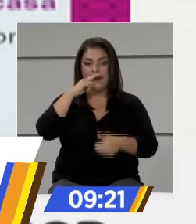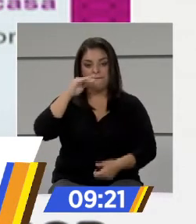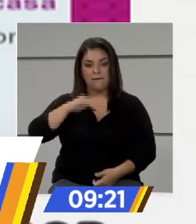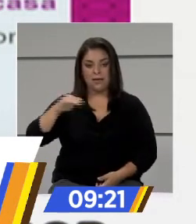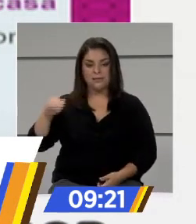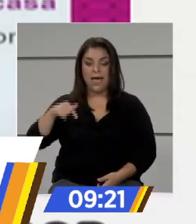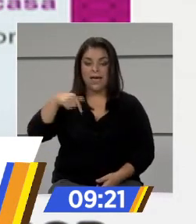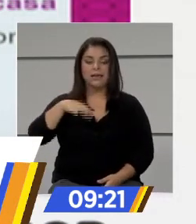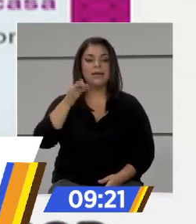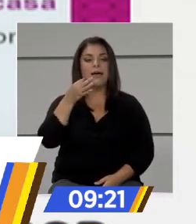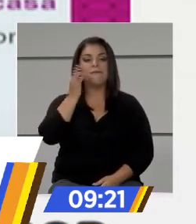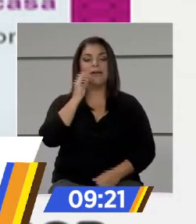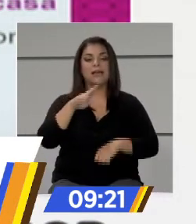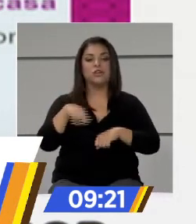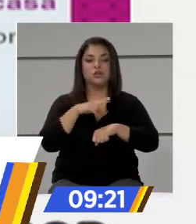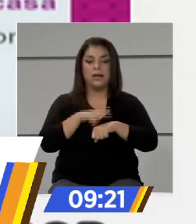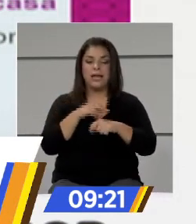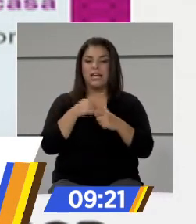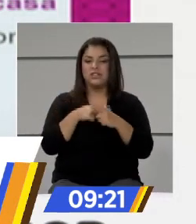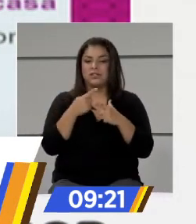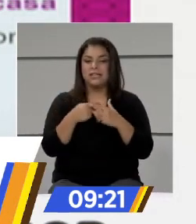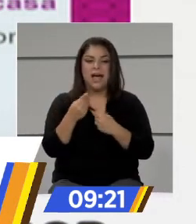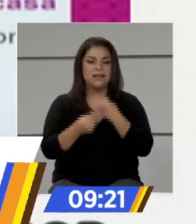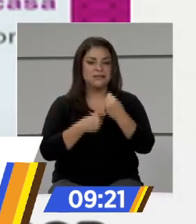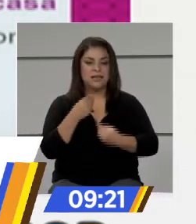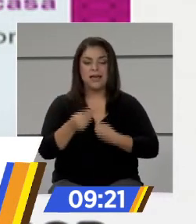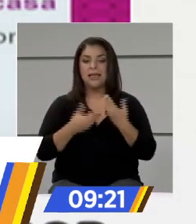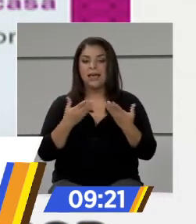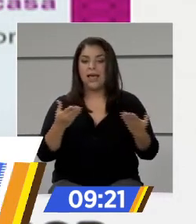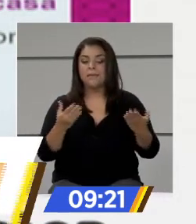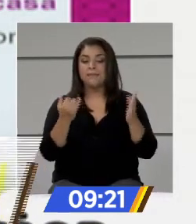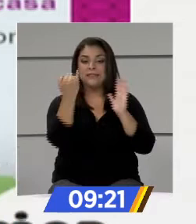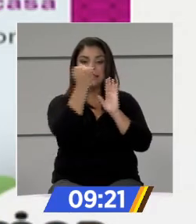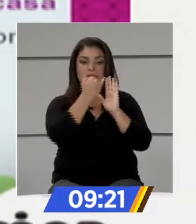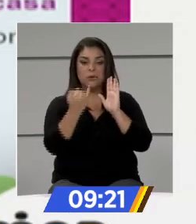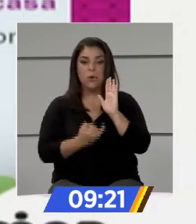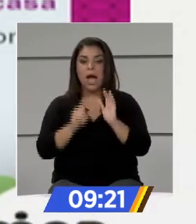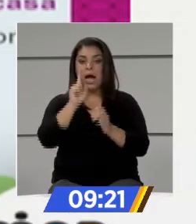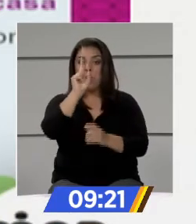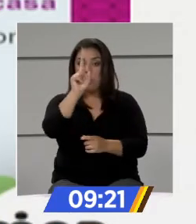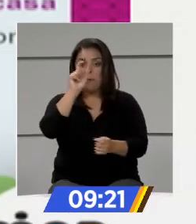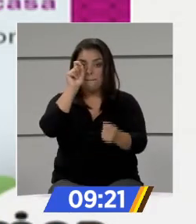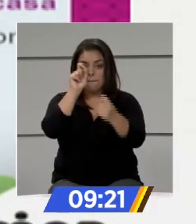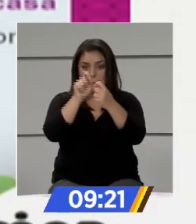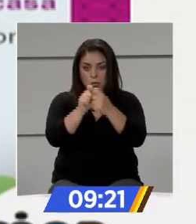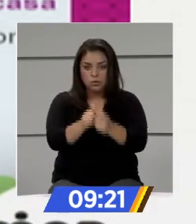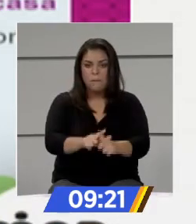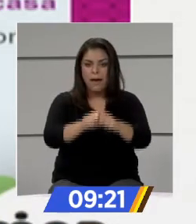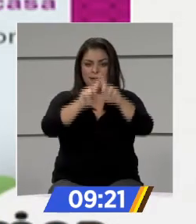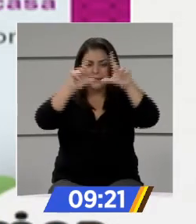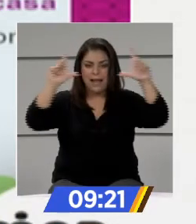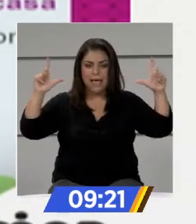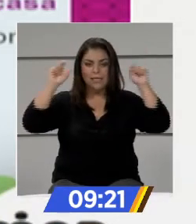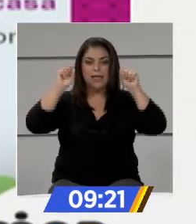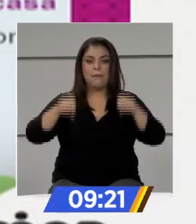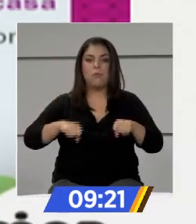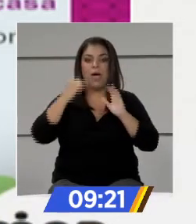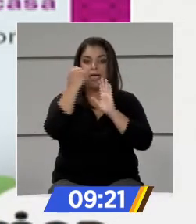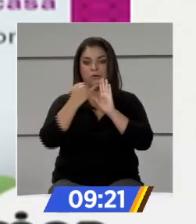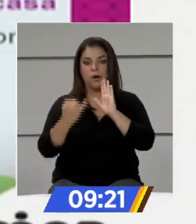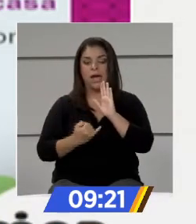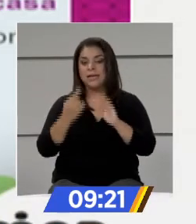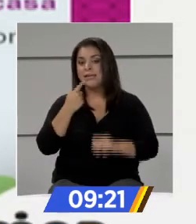Nacional. Entonces lo que tienen que hacer es dibujar un punto, el más grande que ustedes puedan dibujar. Y le dicen a alguien de